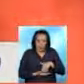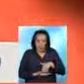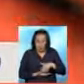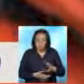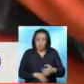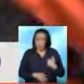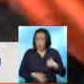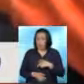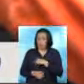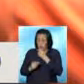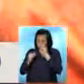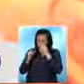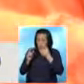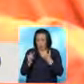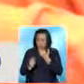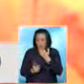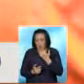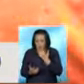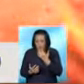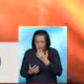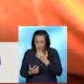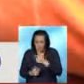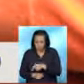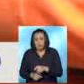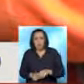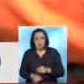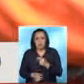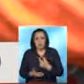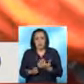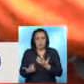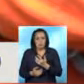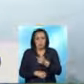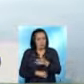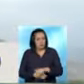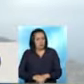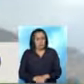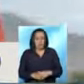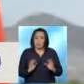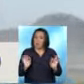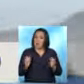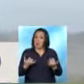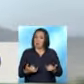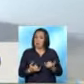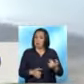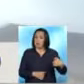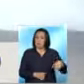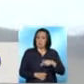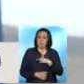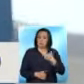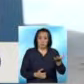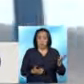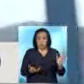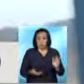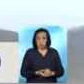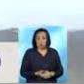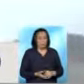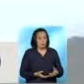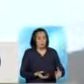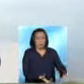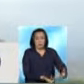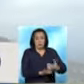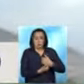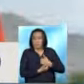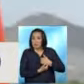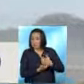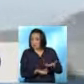nos sorprendimos porque estaba temblorosa, estaba con miedo, así, ¿no? Y nada, pues ahora acá nosotros prácticamente tenemos como adoptado acá,